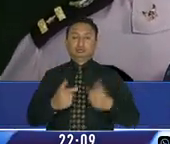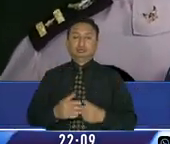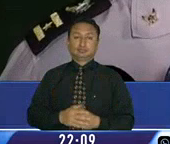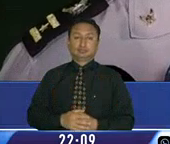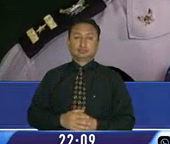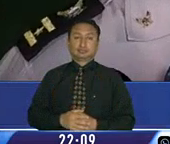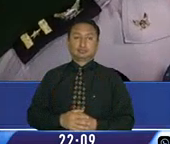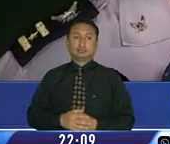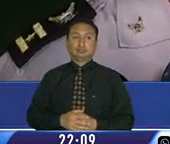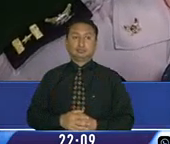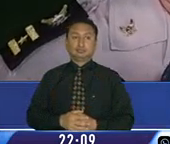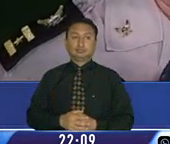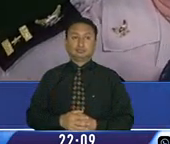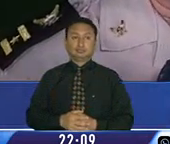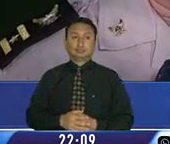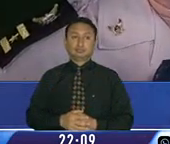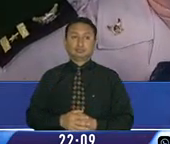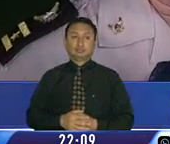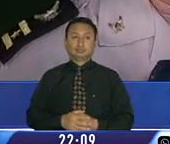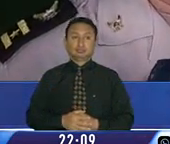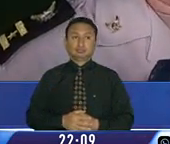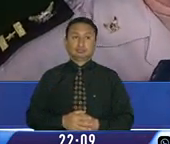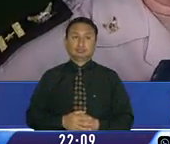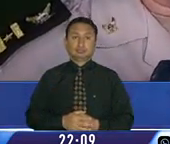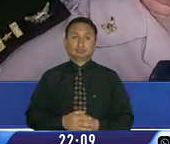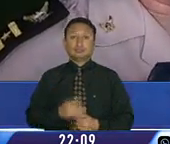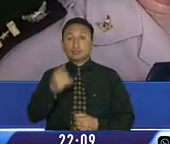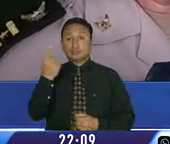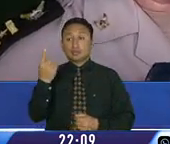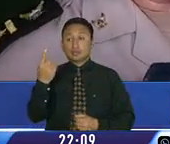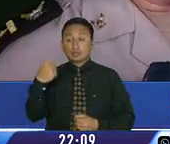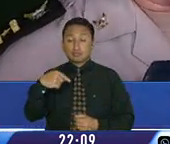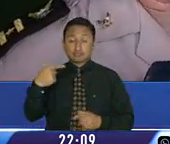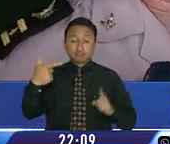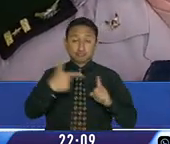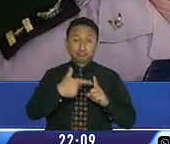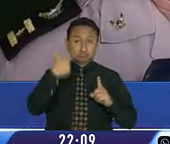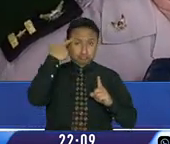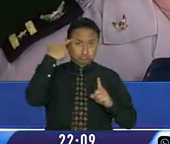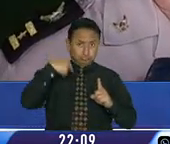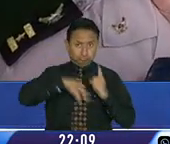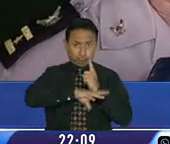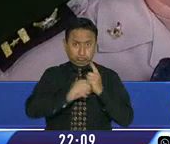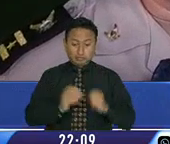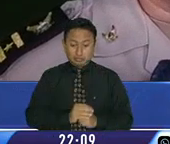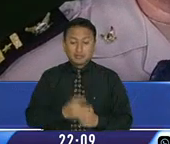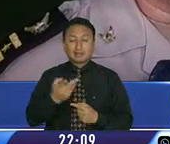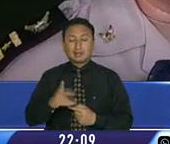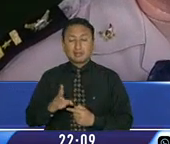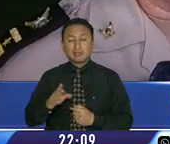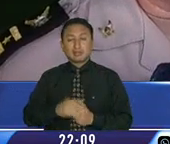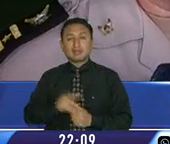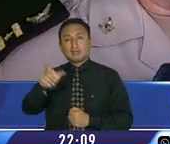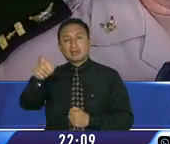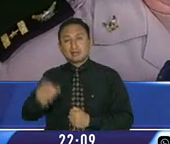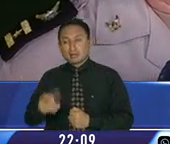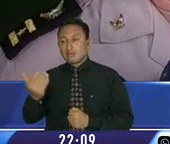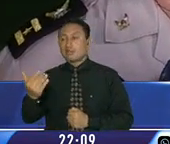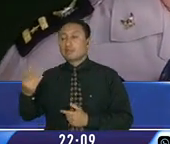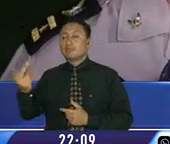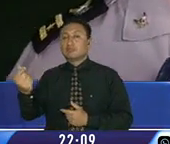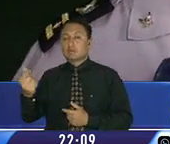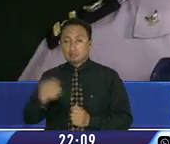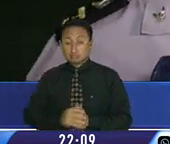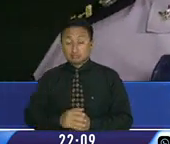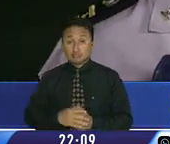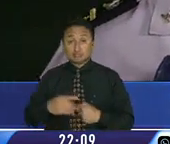no solamente de lo que recaudan a través de asaltos y robos, sino de extorsiones, y utilizan